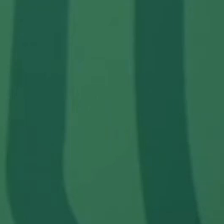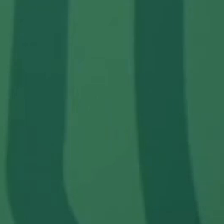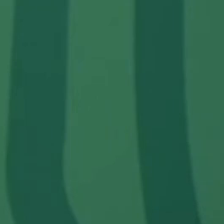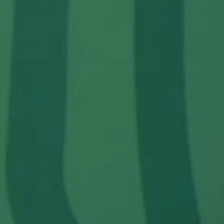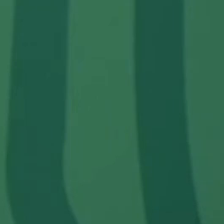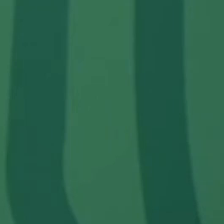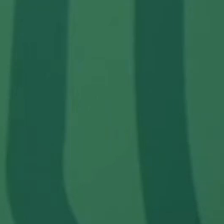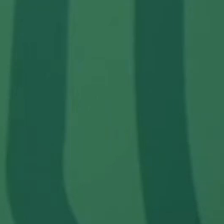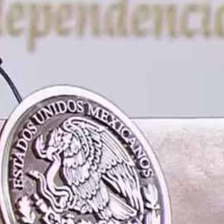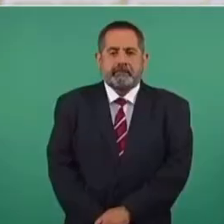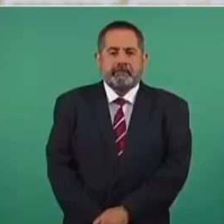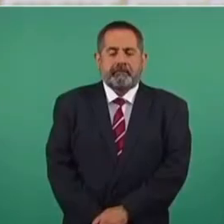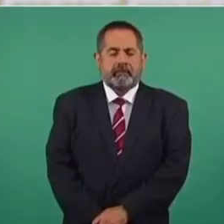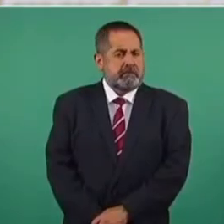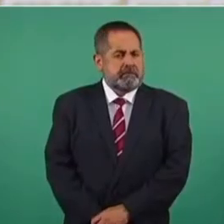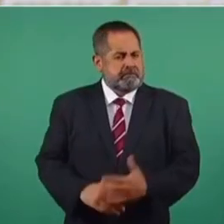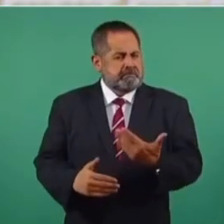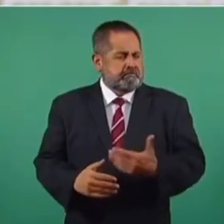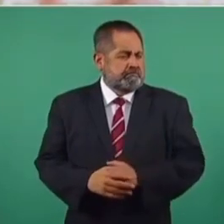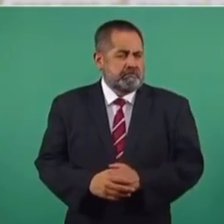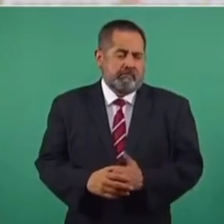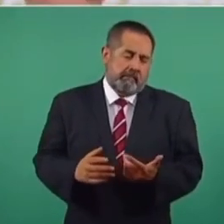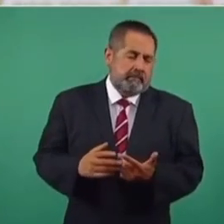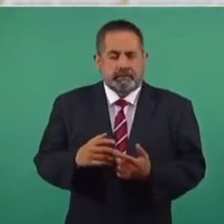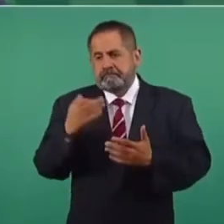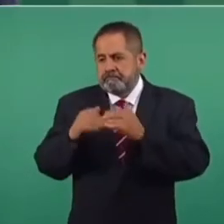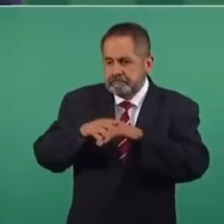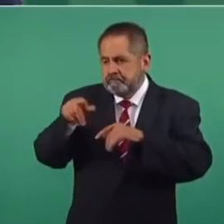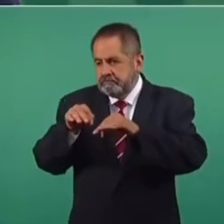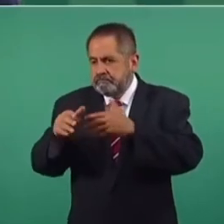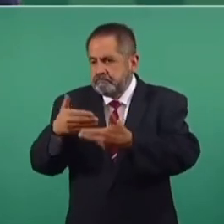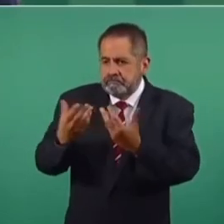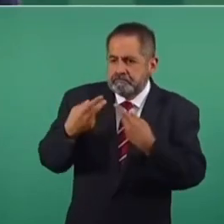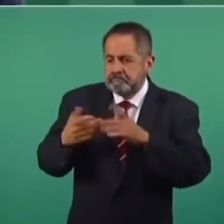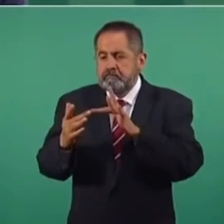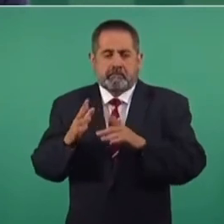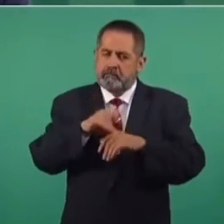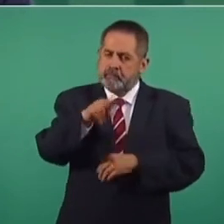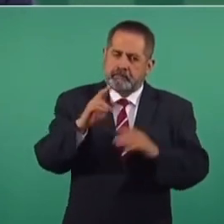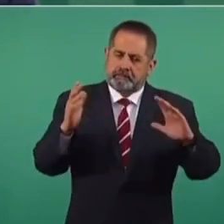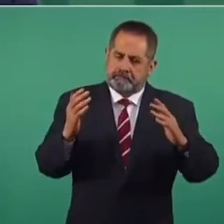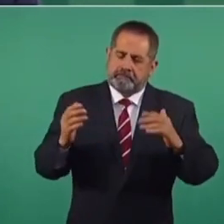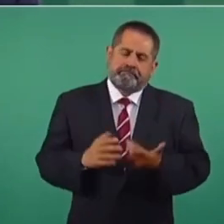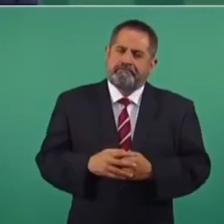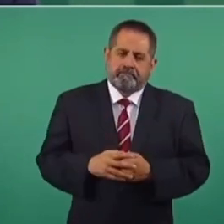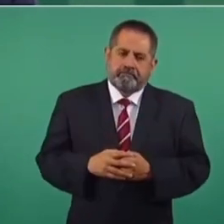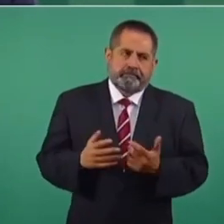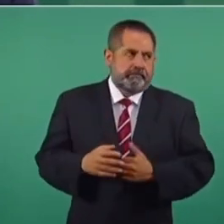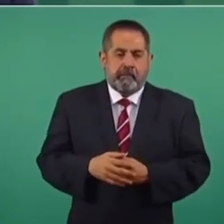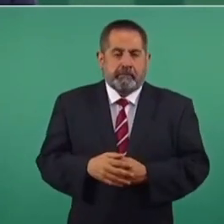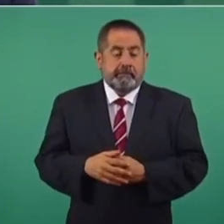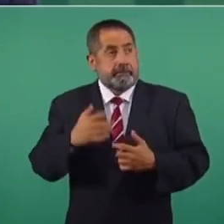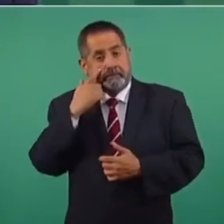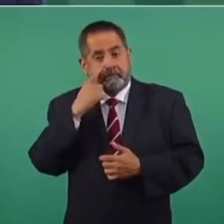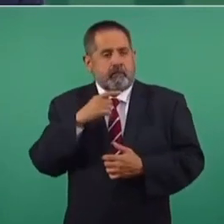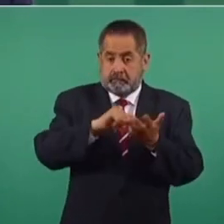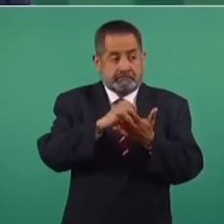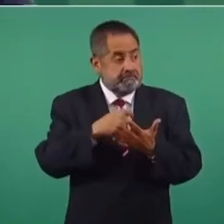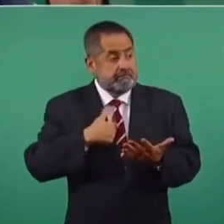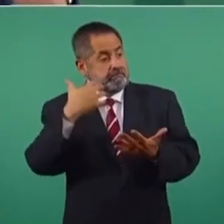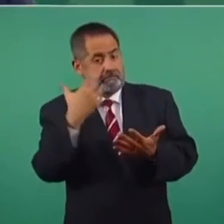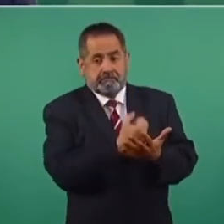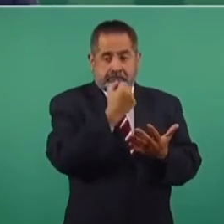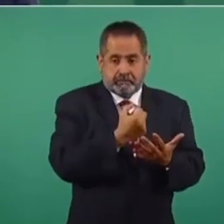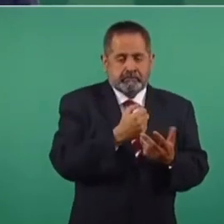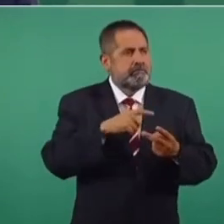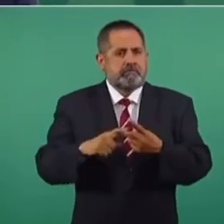en la Ciudad de México, porque sí, es un contraste. Se gana en Tamaulipas, ya